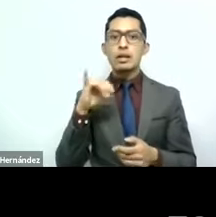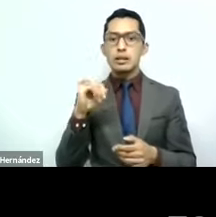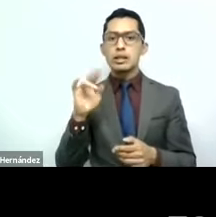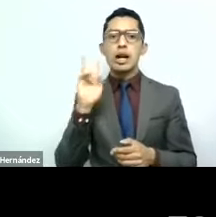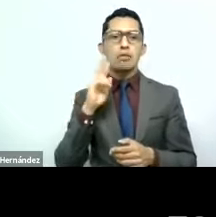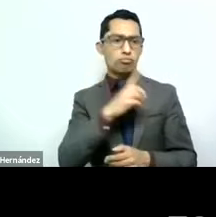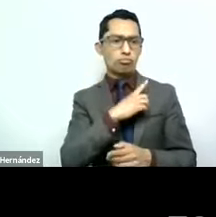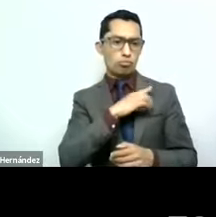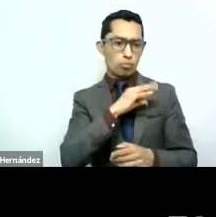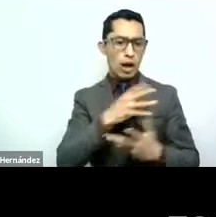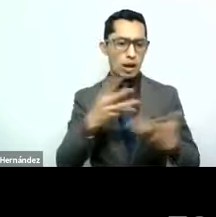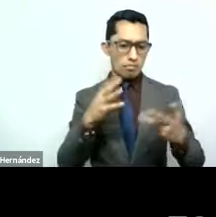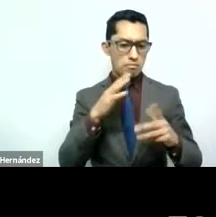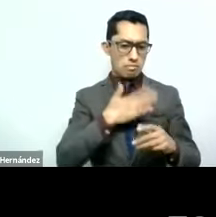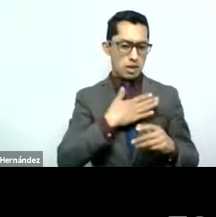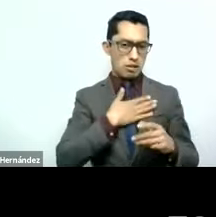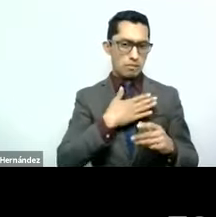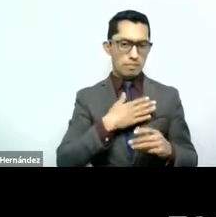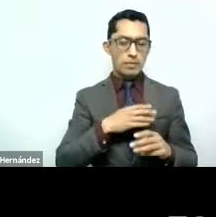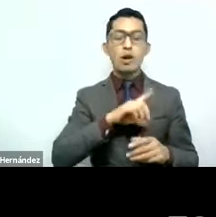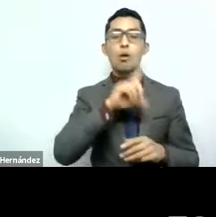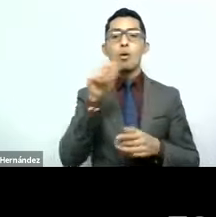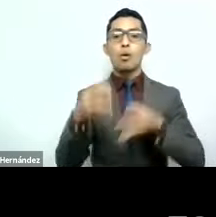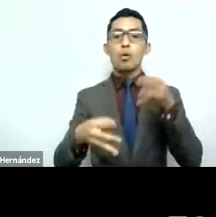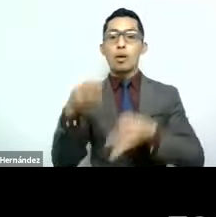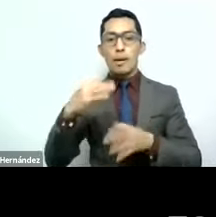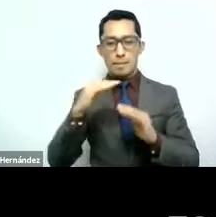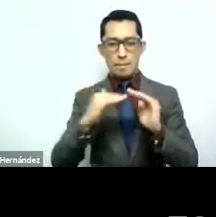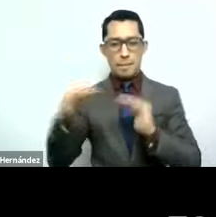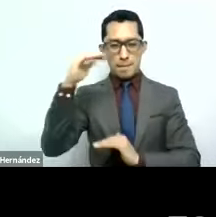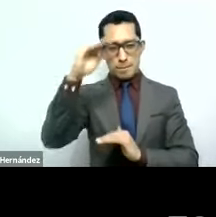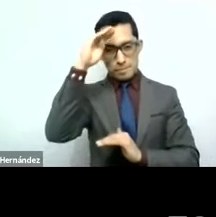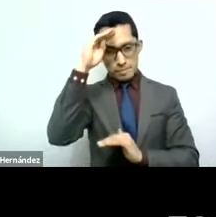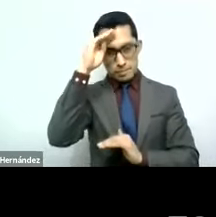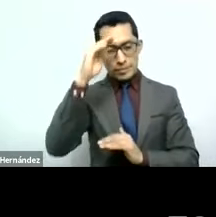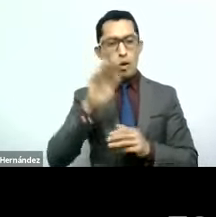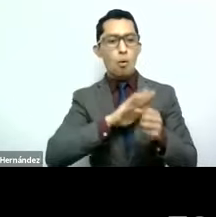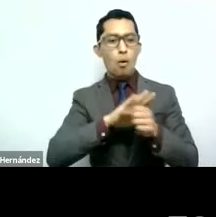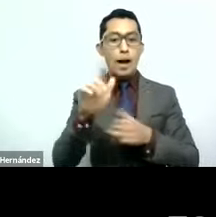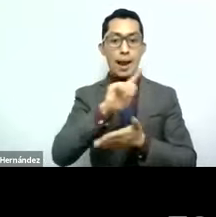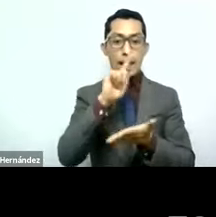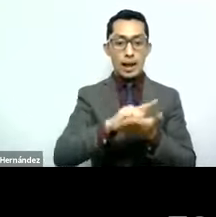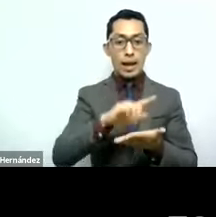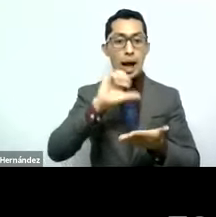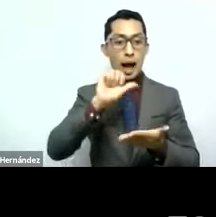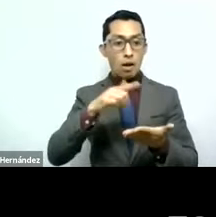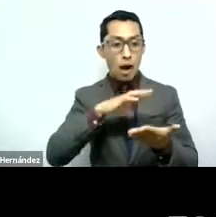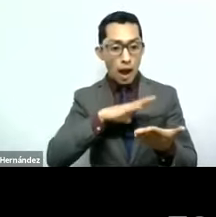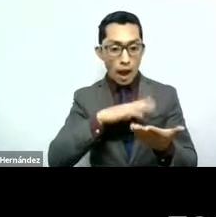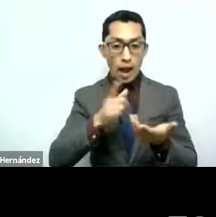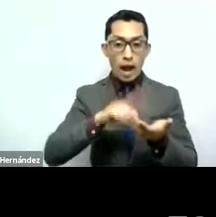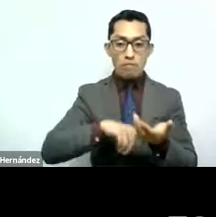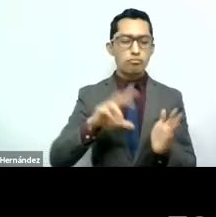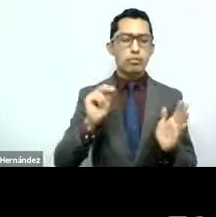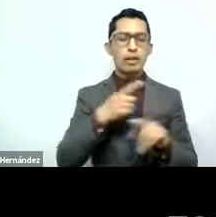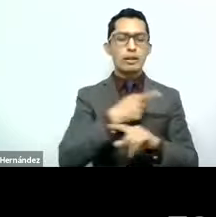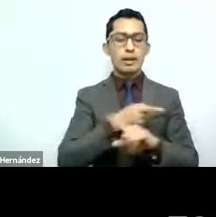misma. La Corte lo que dice es, a ver, no existe una presunción como tal legal, es más bien una presunción